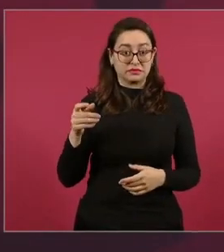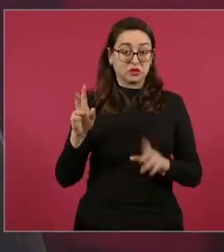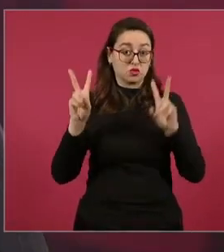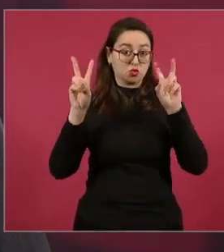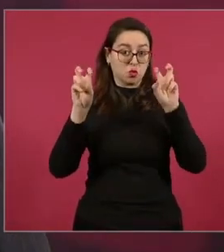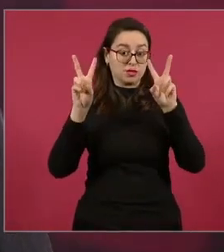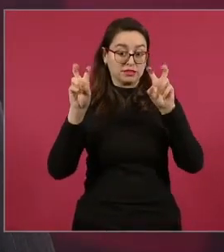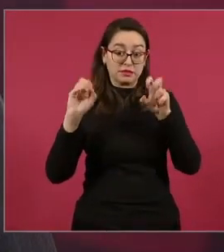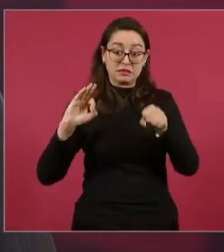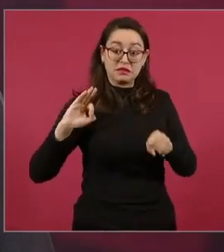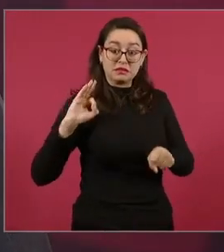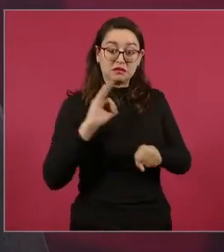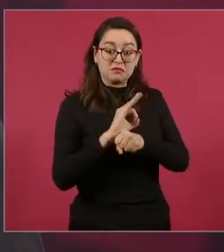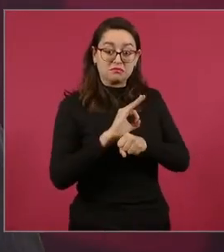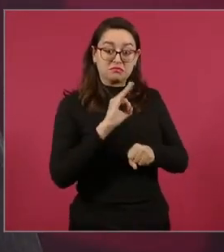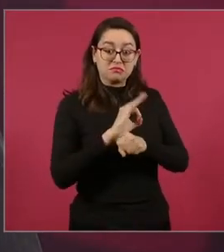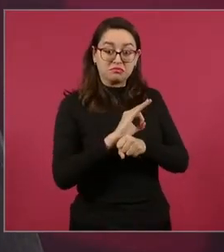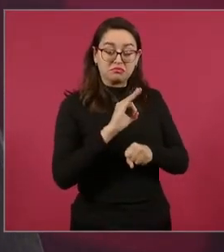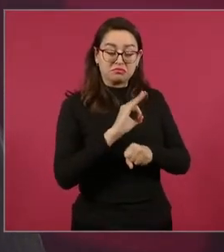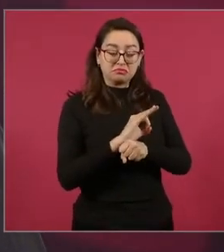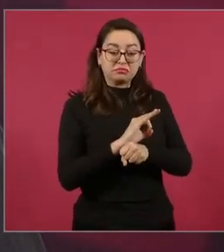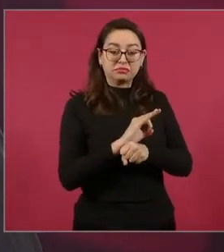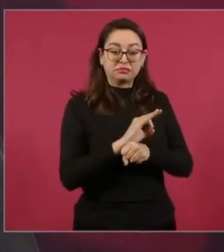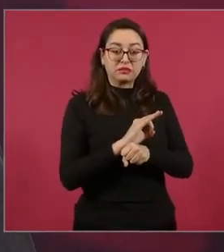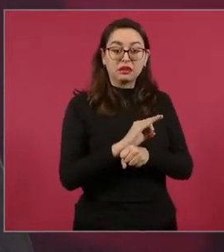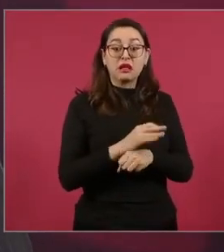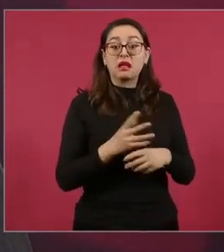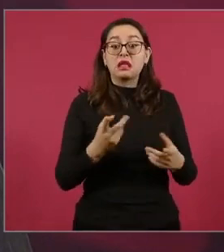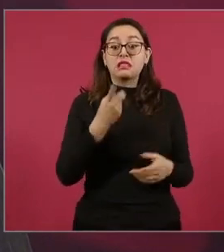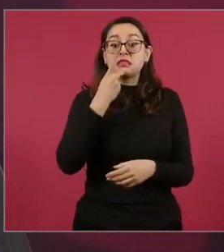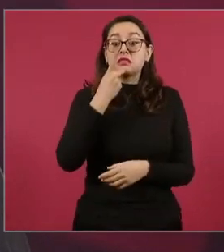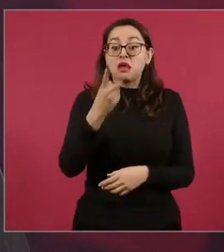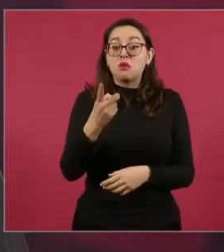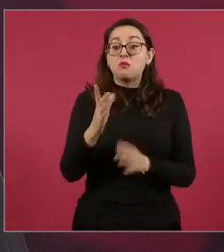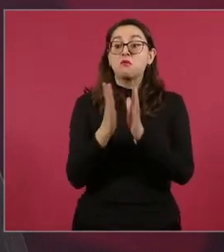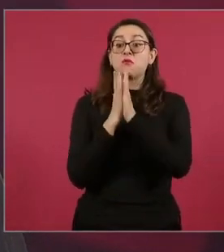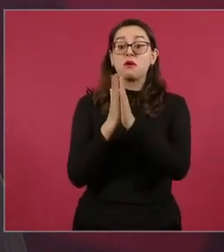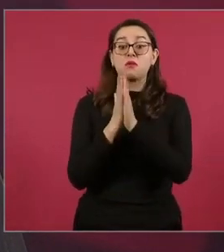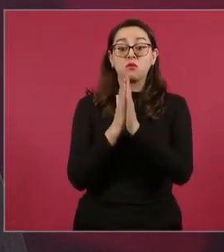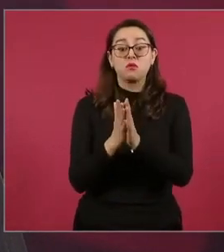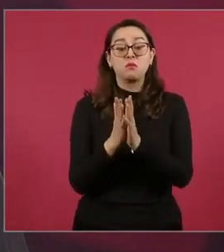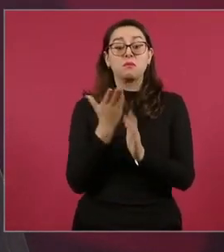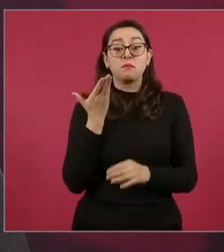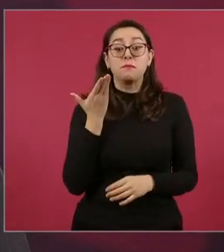Y ofrezco disculpa, pero yo no me puedo quedar callado.